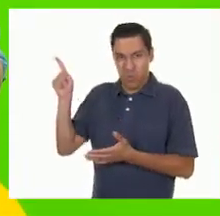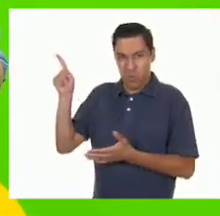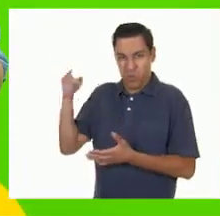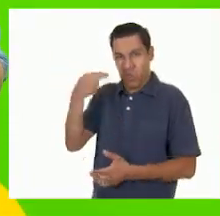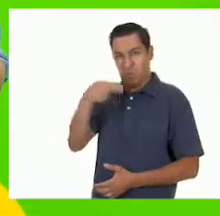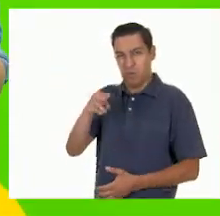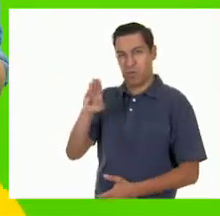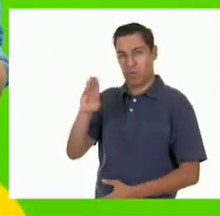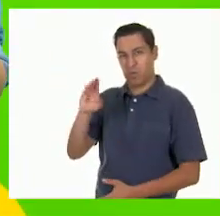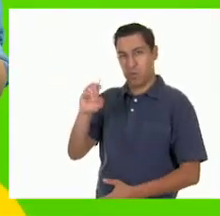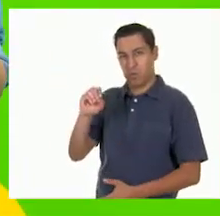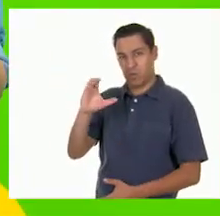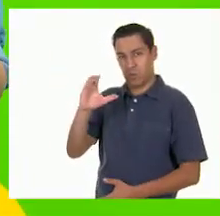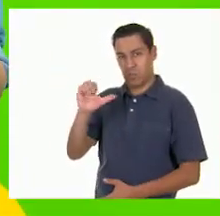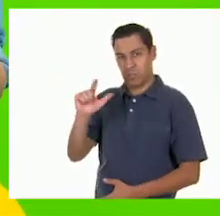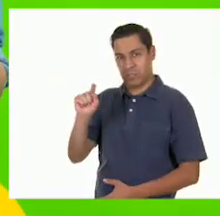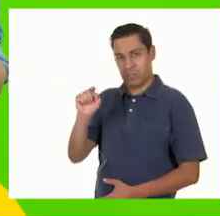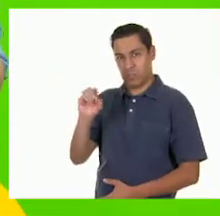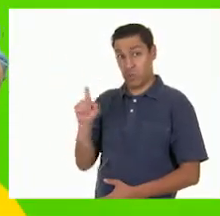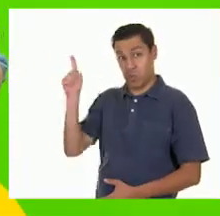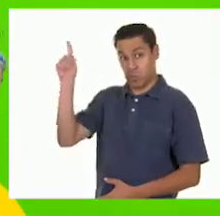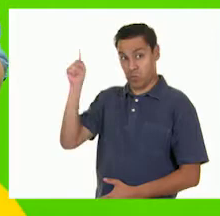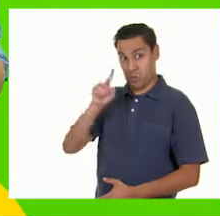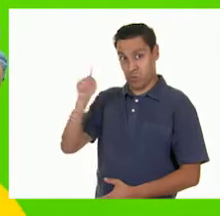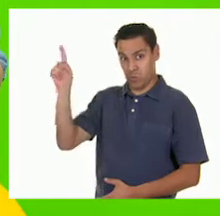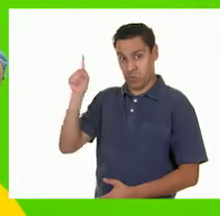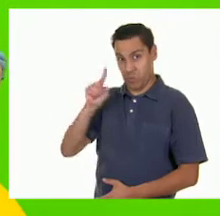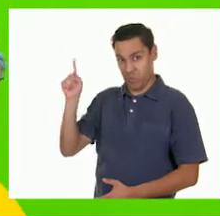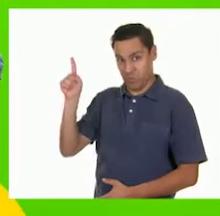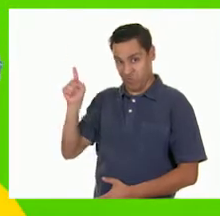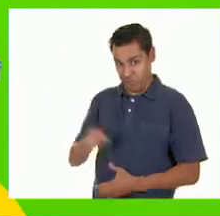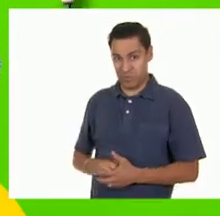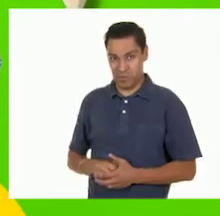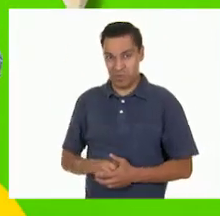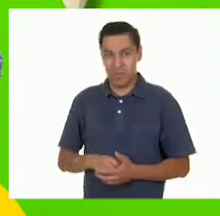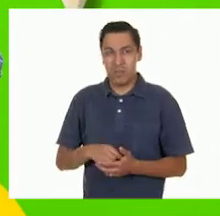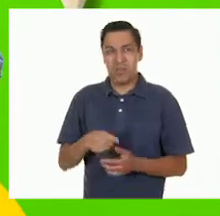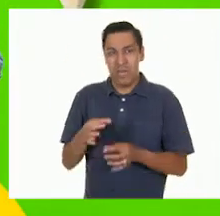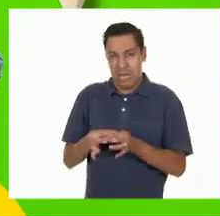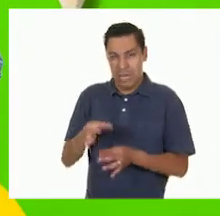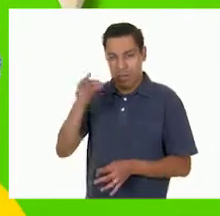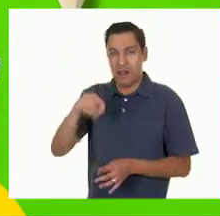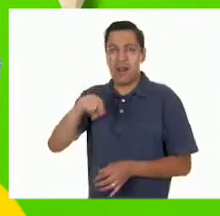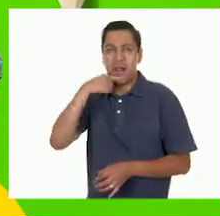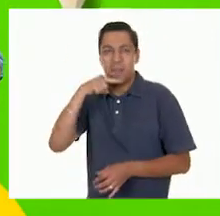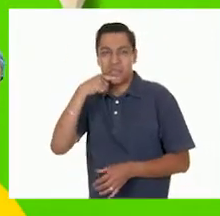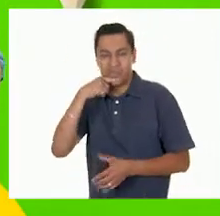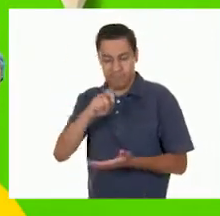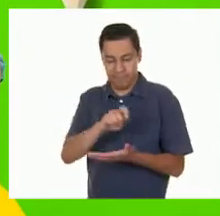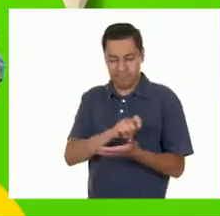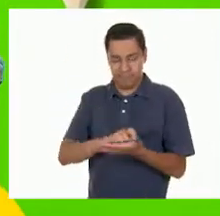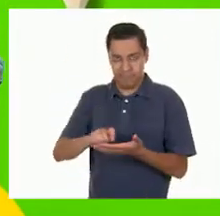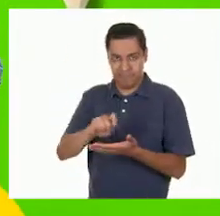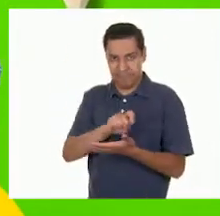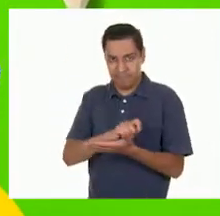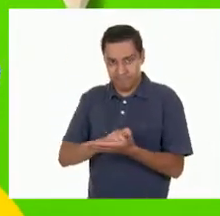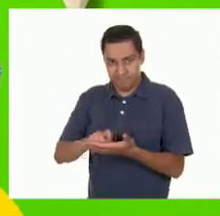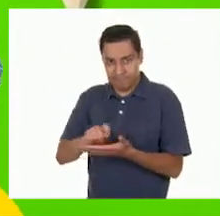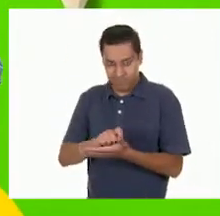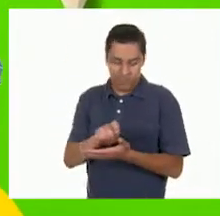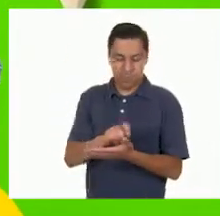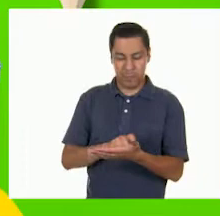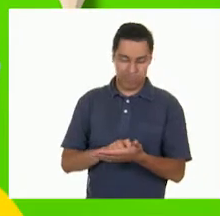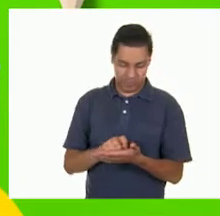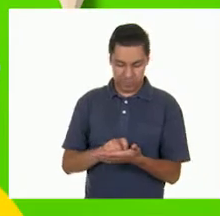de animales que elegiste para todo lebrija se recomienda hacerlo primero con lápiz esto tiene la ventaja que puedes ir haciéndolo por partes